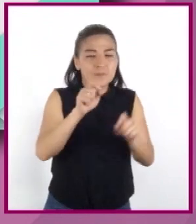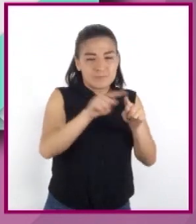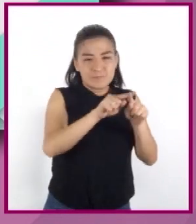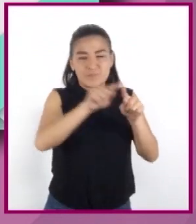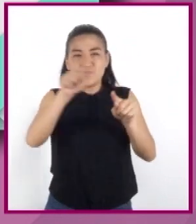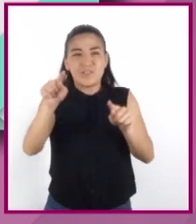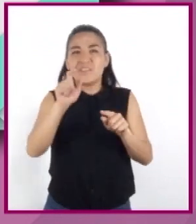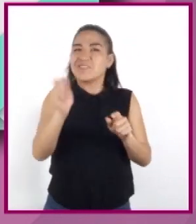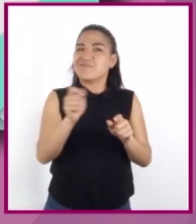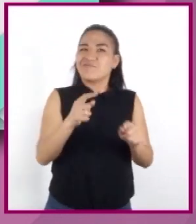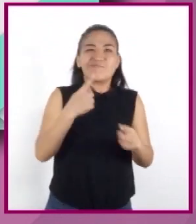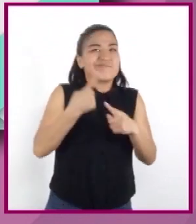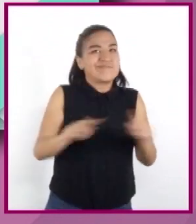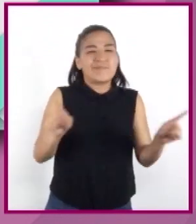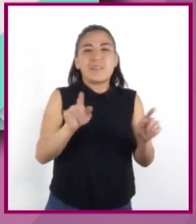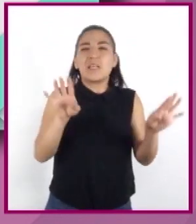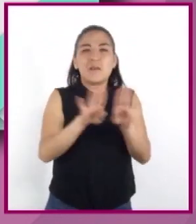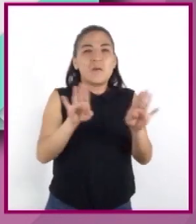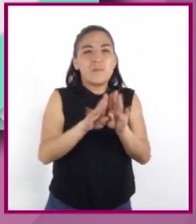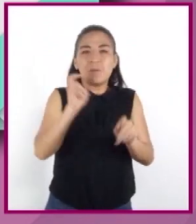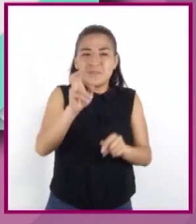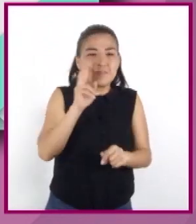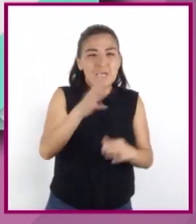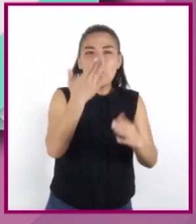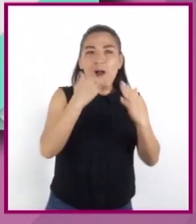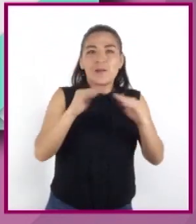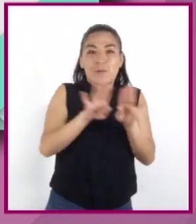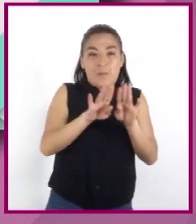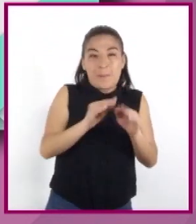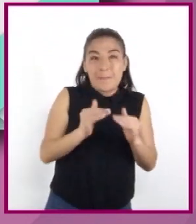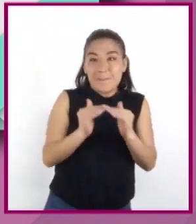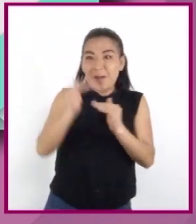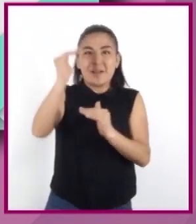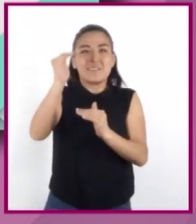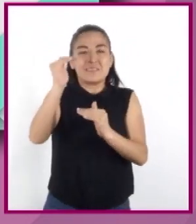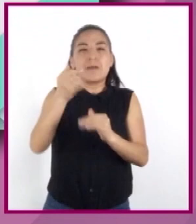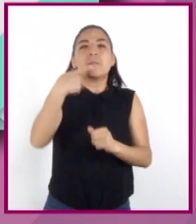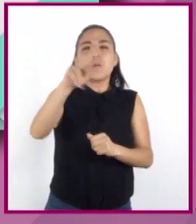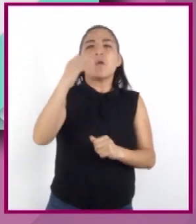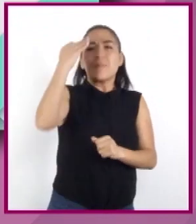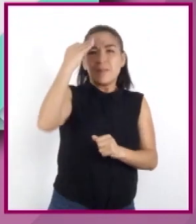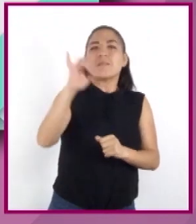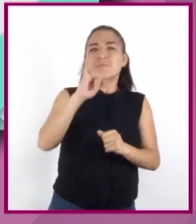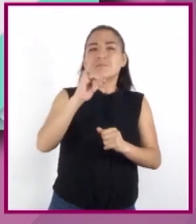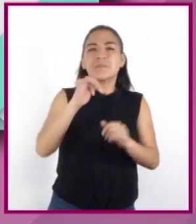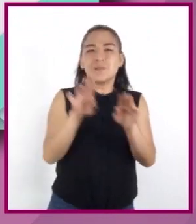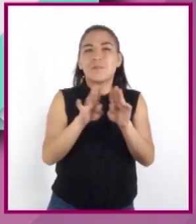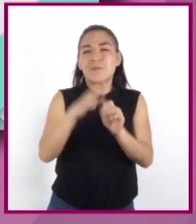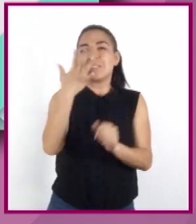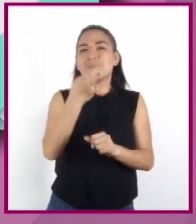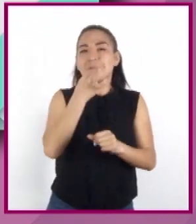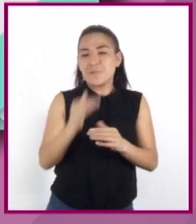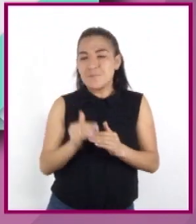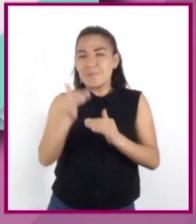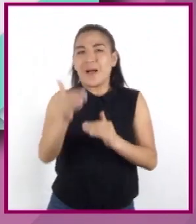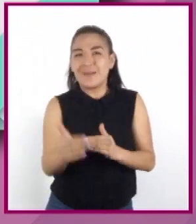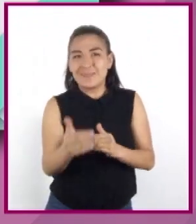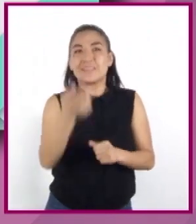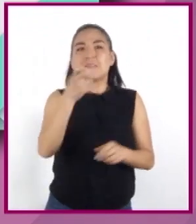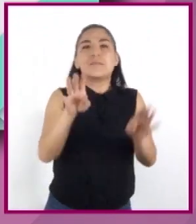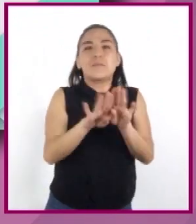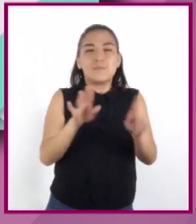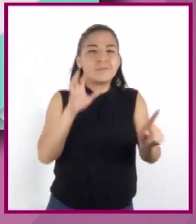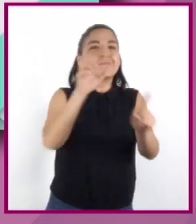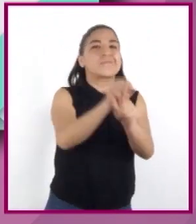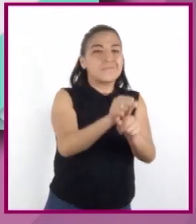fue nulo, ya que no se incrementó la distancia recorrida, pero el tiempo sí avanzó 5 minutos más, obteniendo así